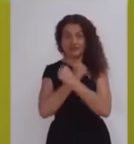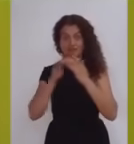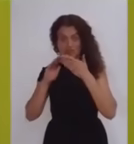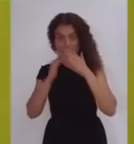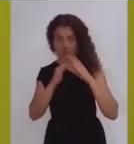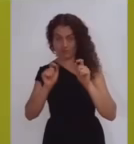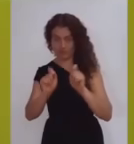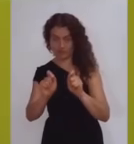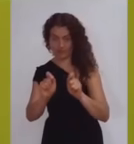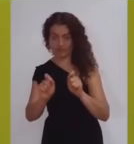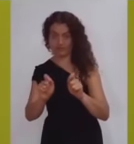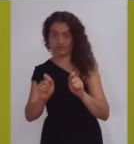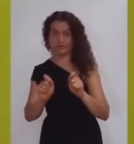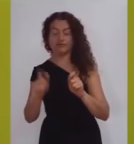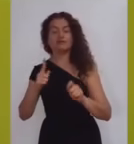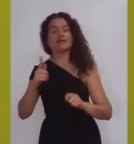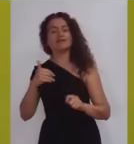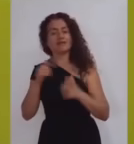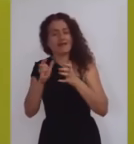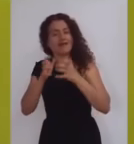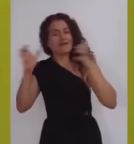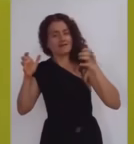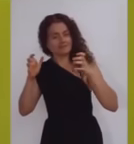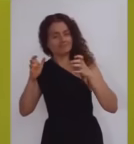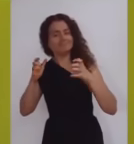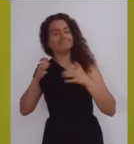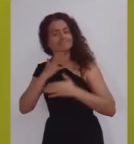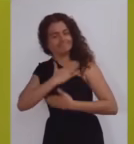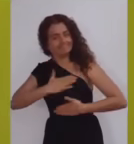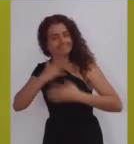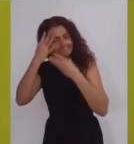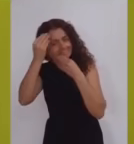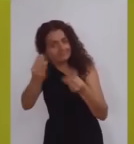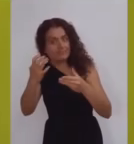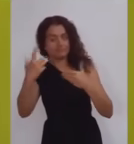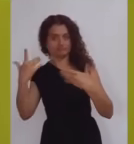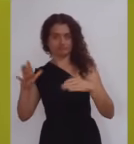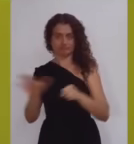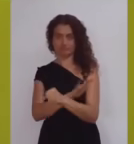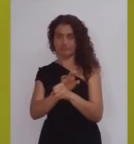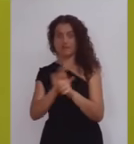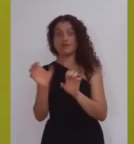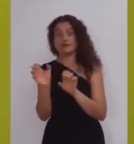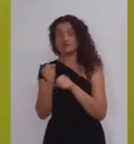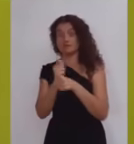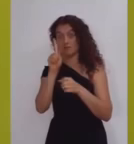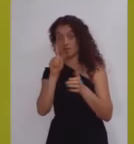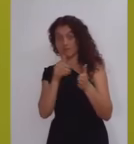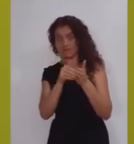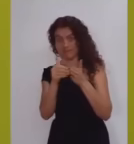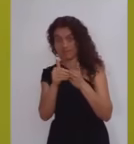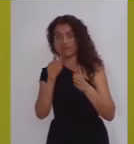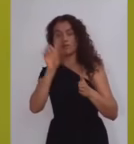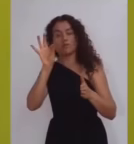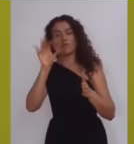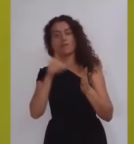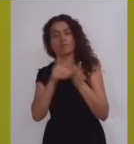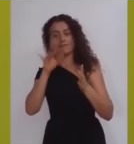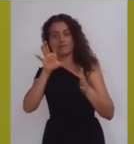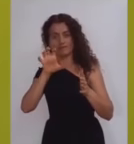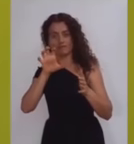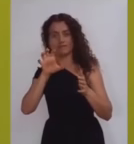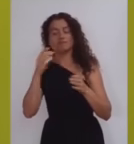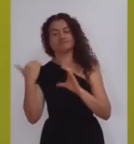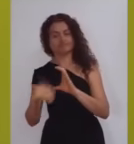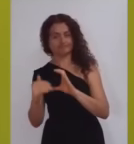Estimada comunidad educativa, tengo el enorme placer de informarles que hemos completado la creación de un millón nueve mil quinientas cuentas de